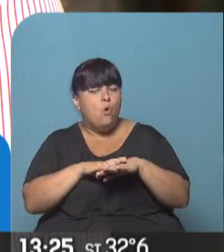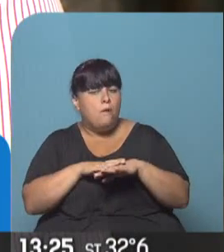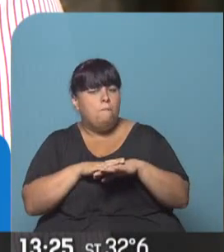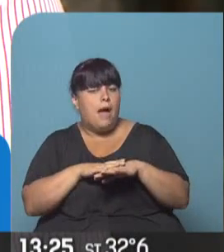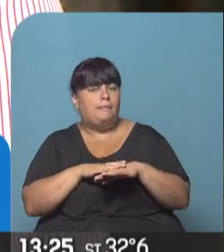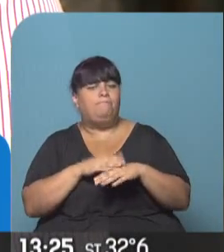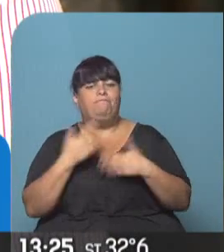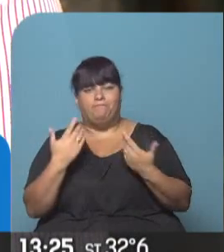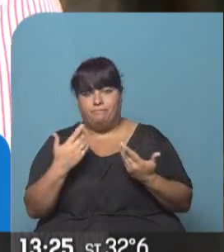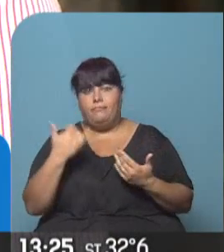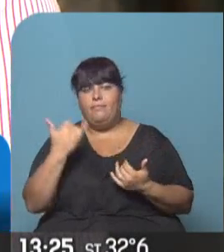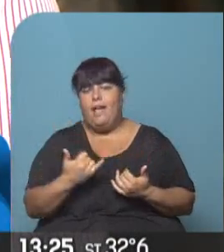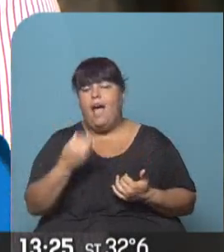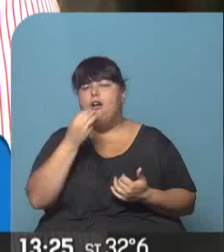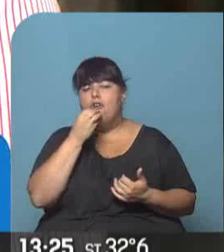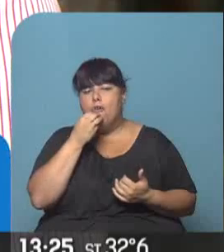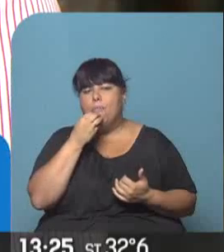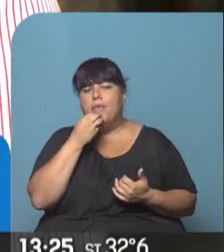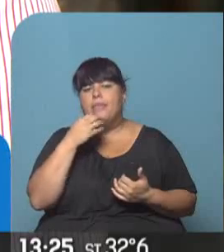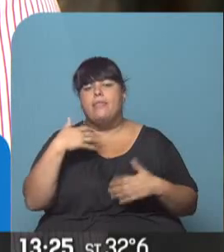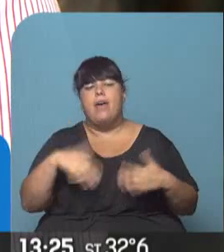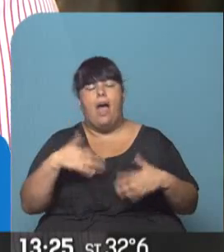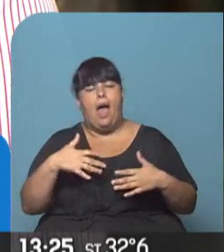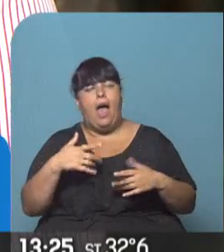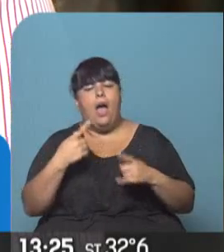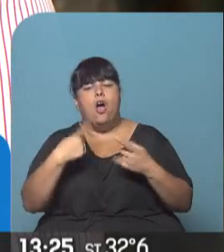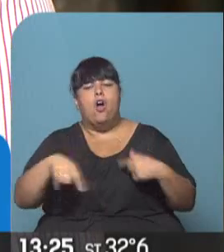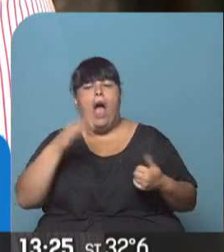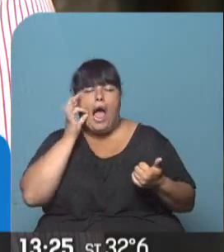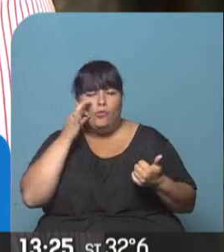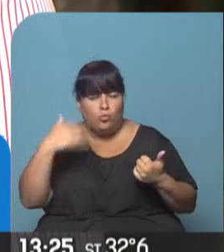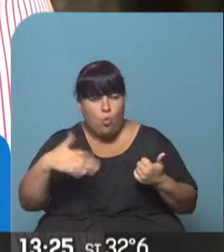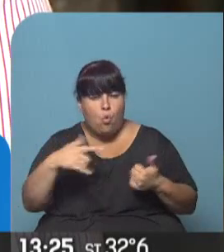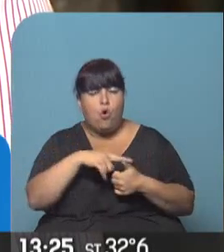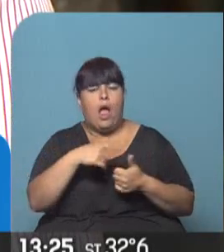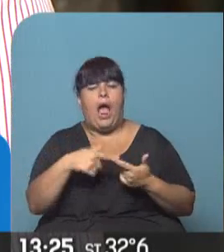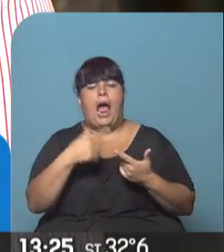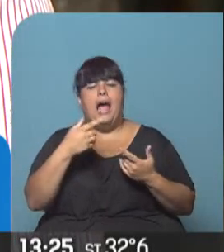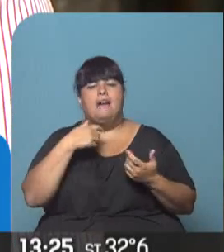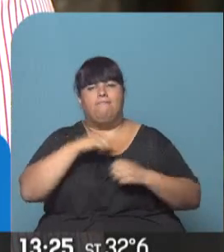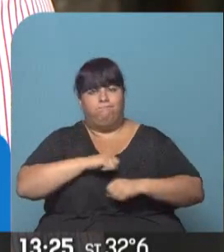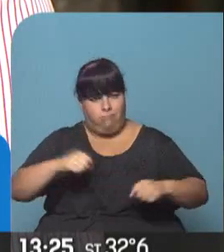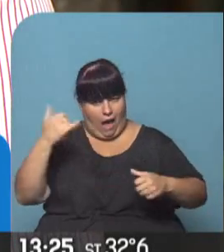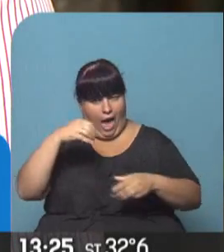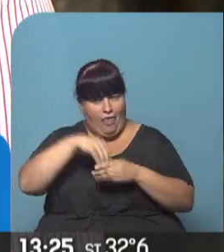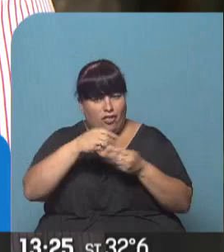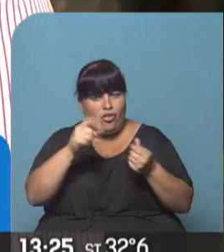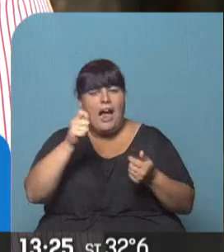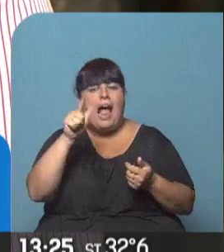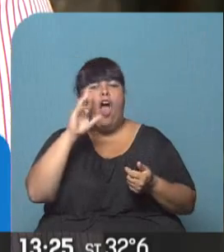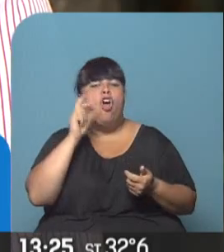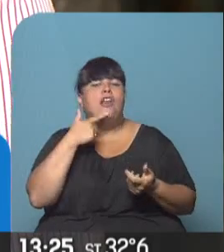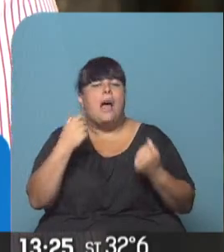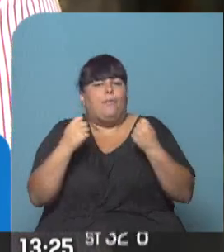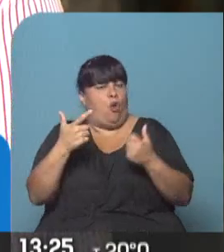disponibilidad de alimentos con mucho contenido de azúcar de muy con muchas calorías que no tienen